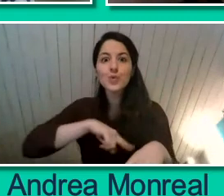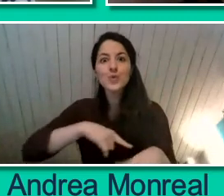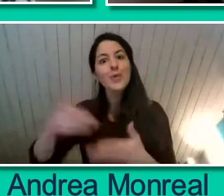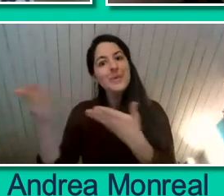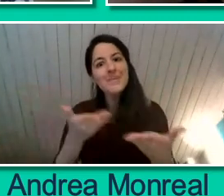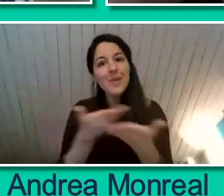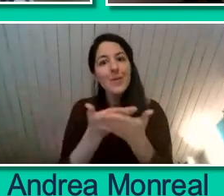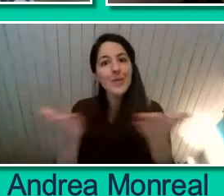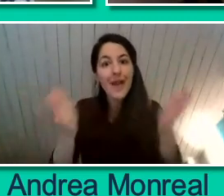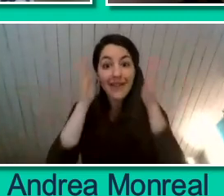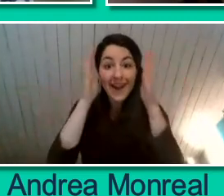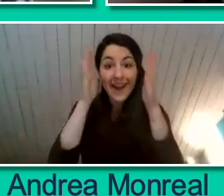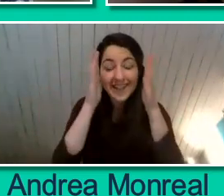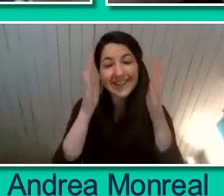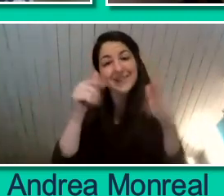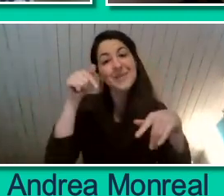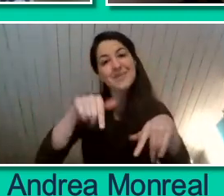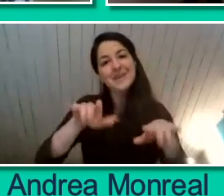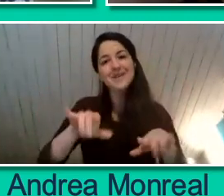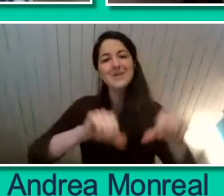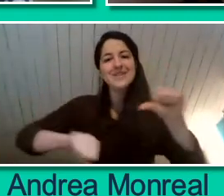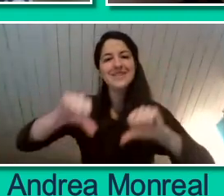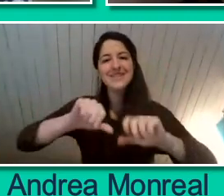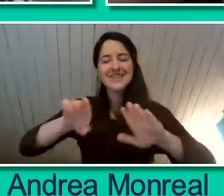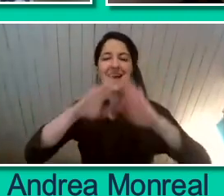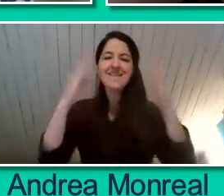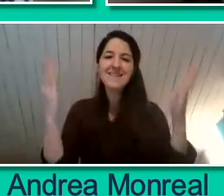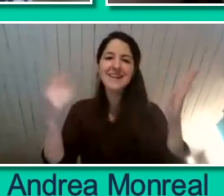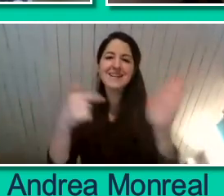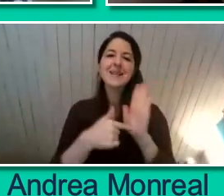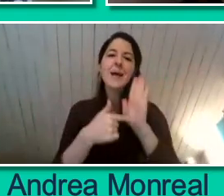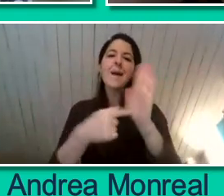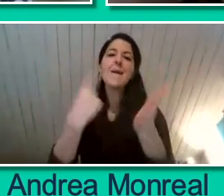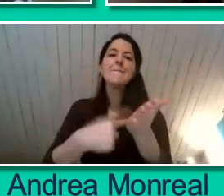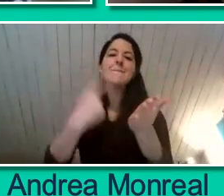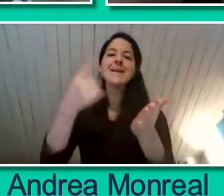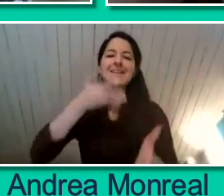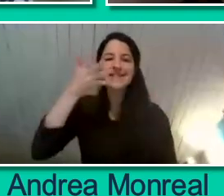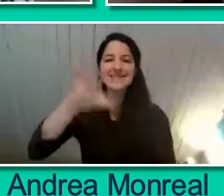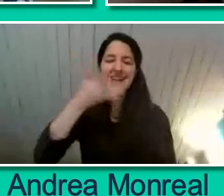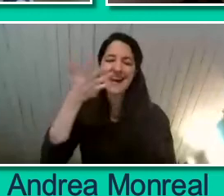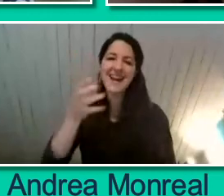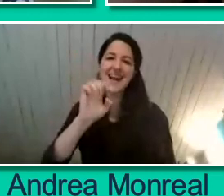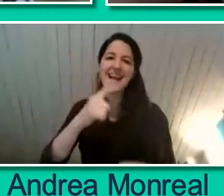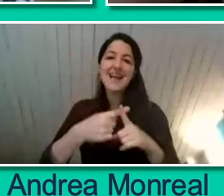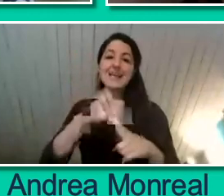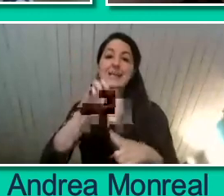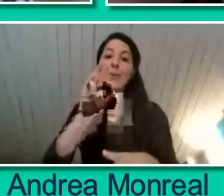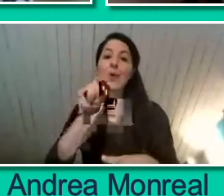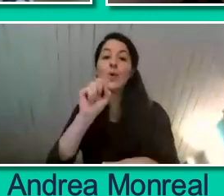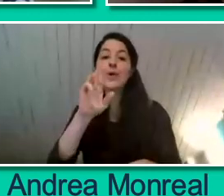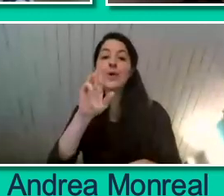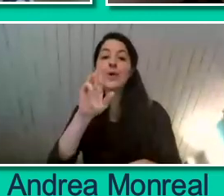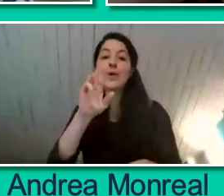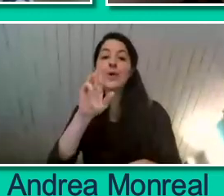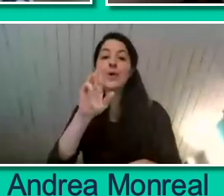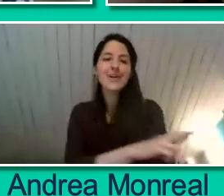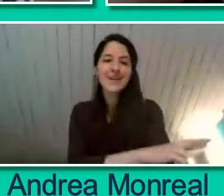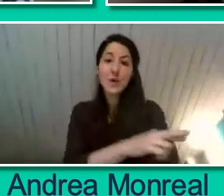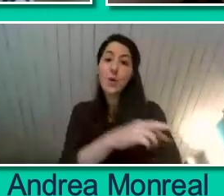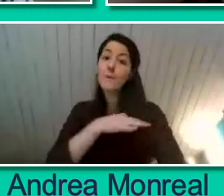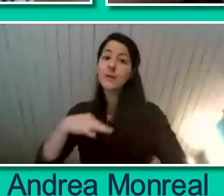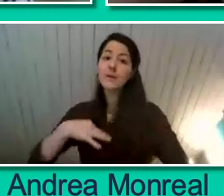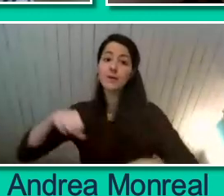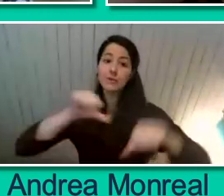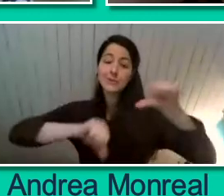Ciencia Abierta, presenta 1000 charlas, una iniciativa de Explora los Ríos del Ministerio de Ciencia y ejecutado por la Universidad Austral de